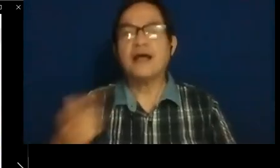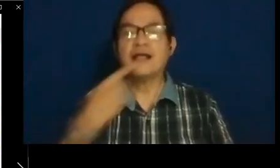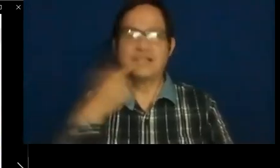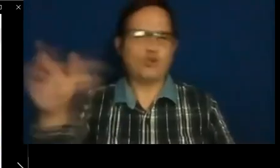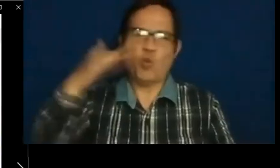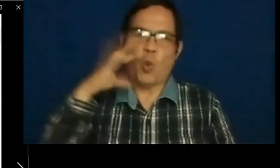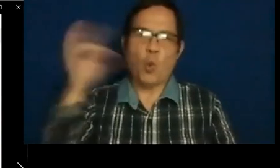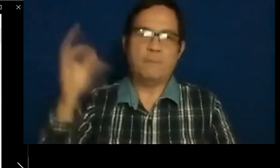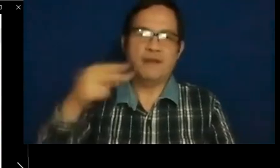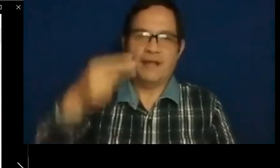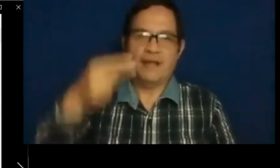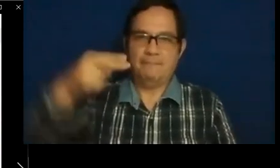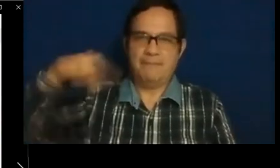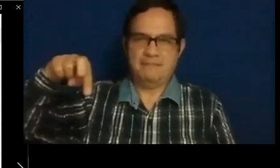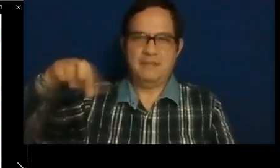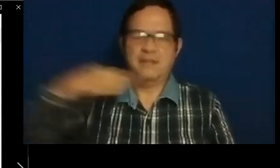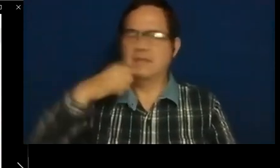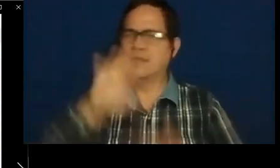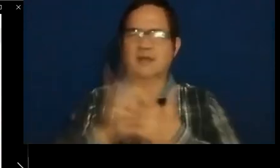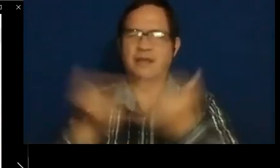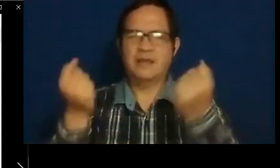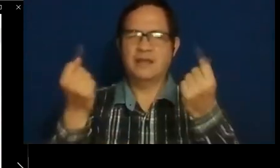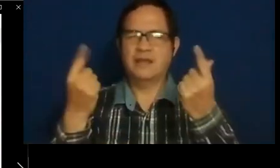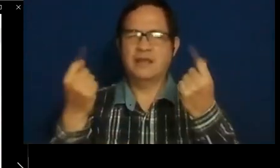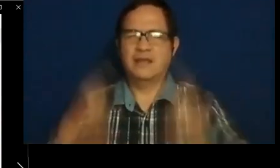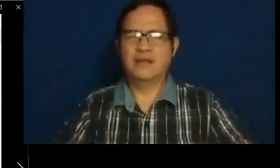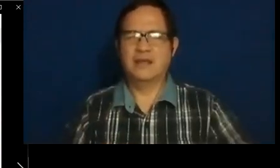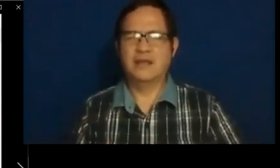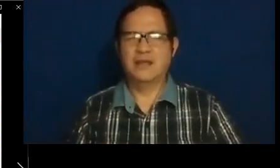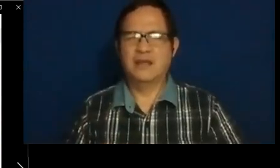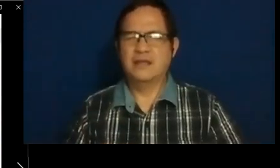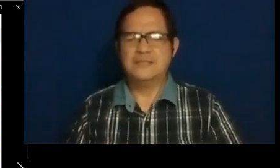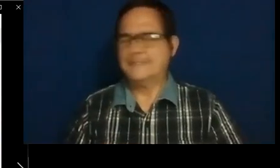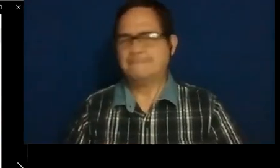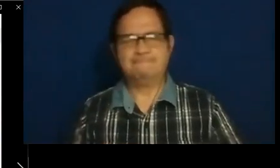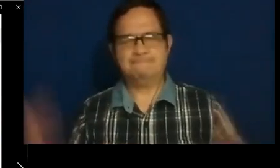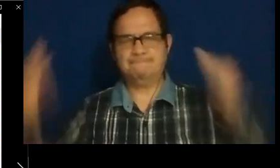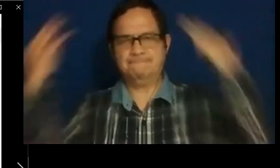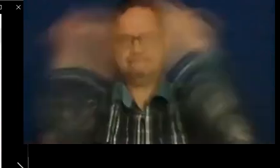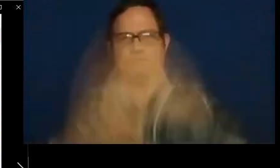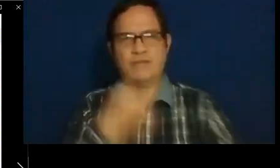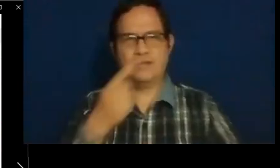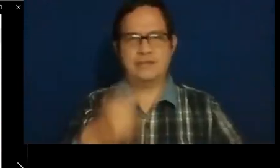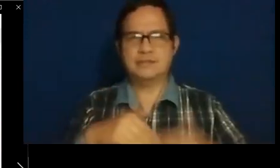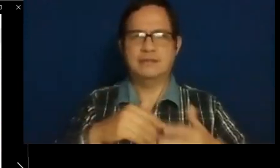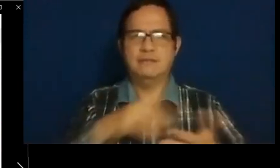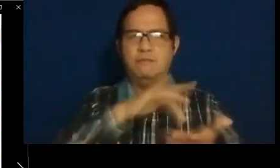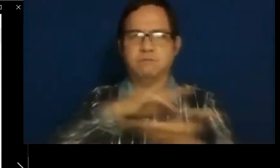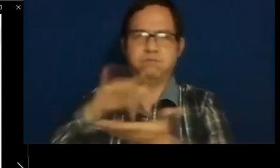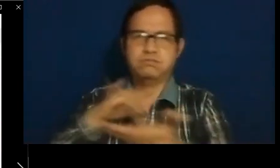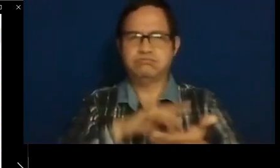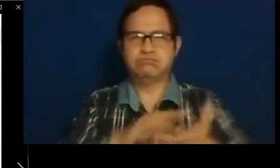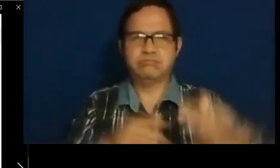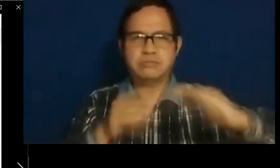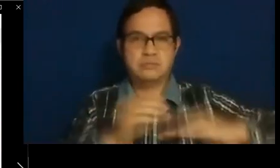yo prácticamente no entendí muy bien porque como dice un compañero que si o sea, la posición inicial y la velocidad inicial